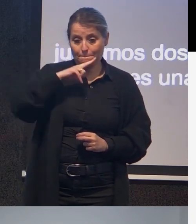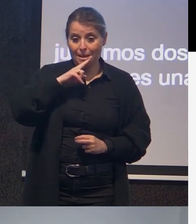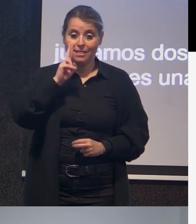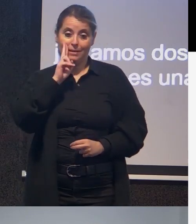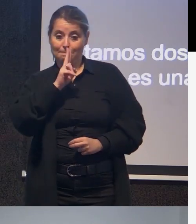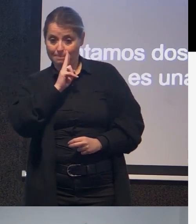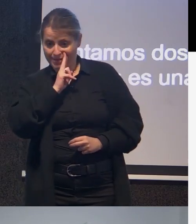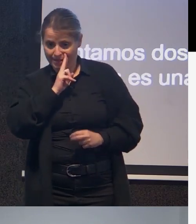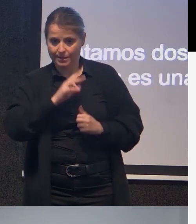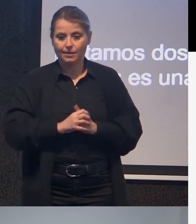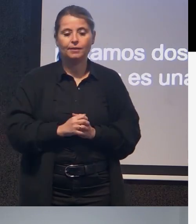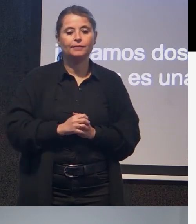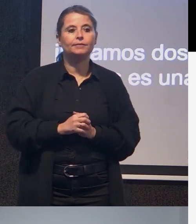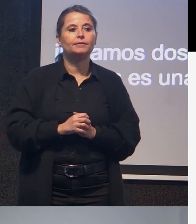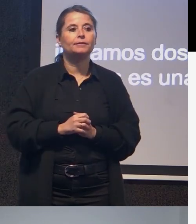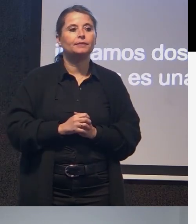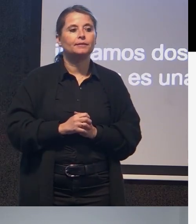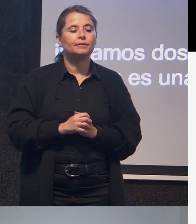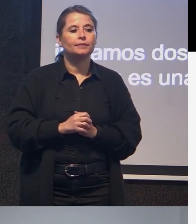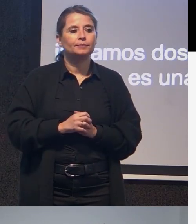y madre.